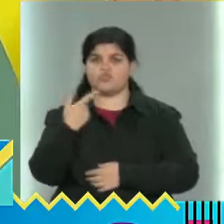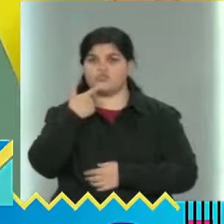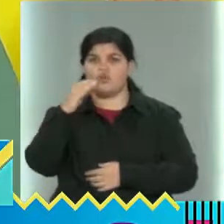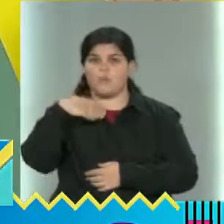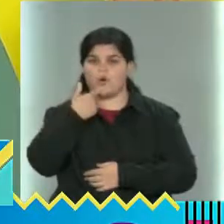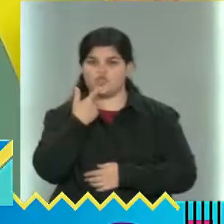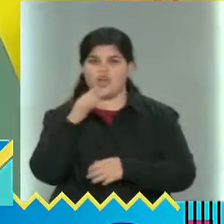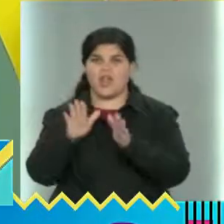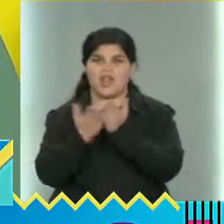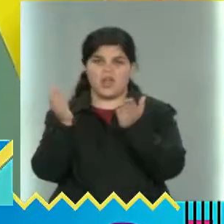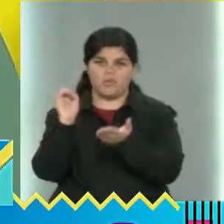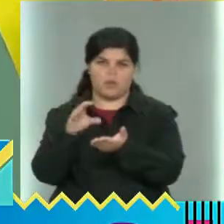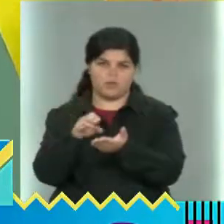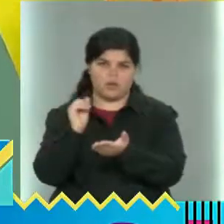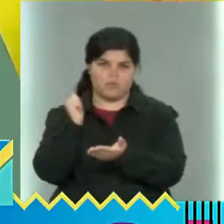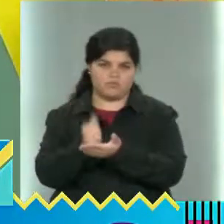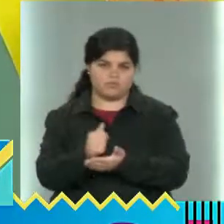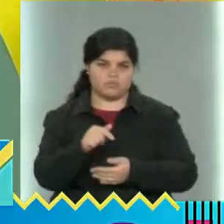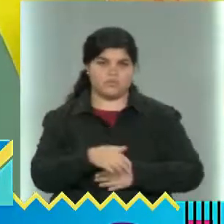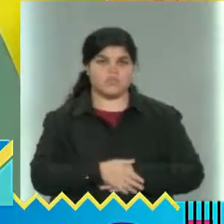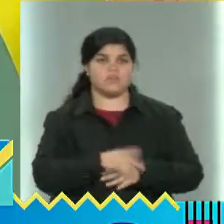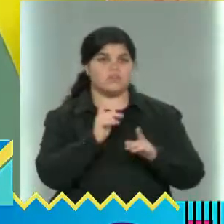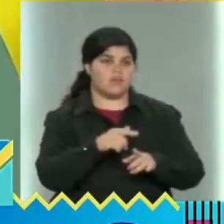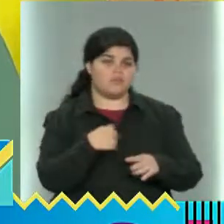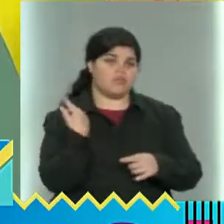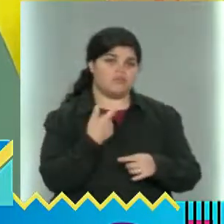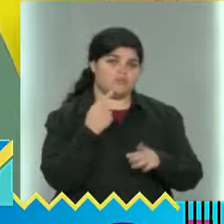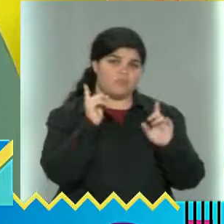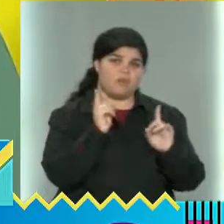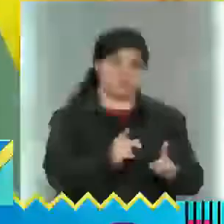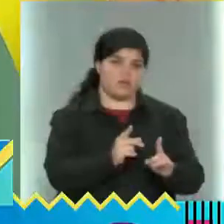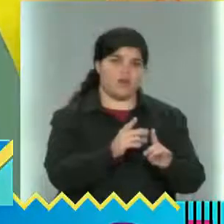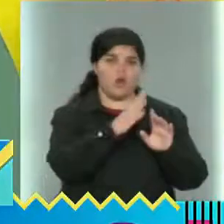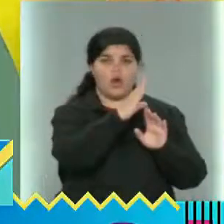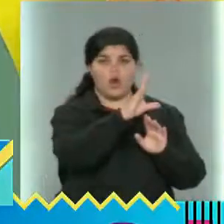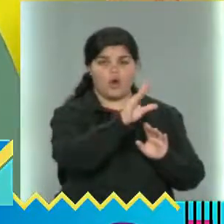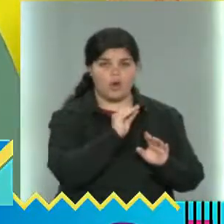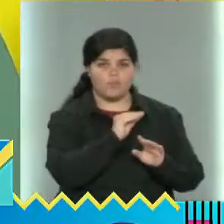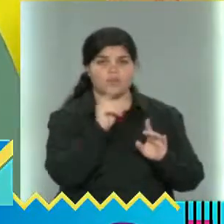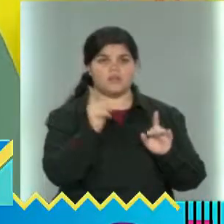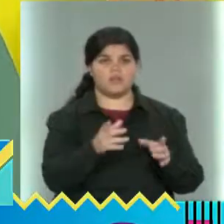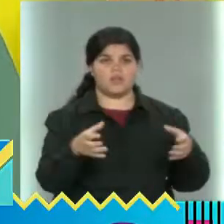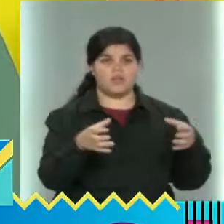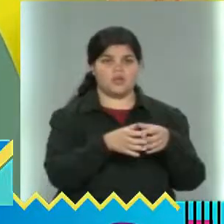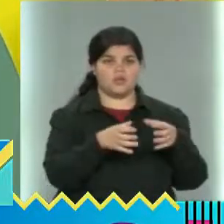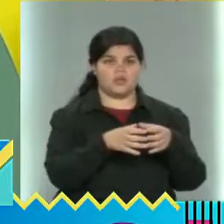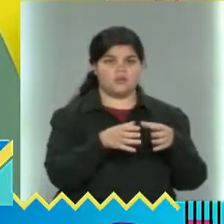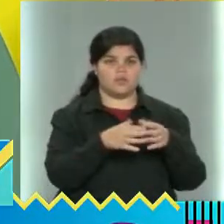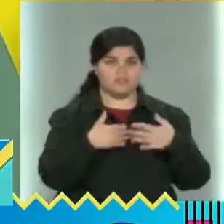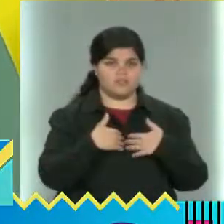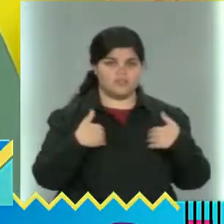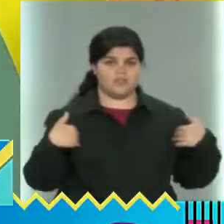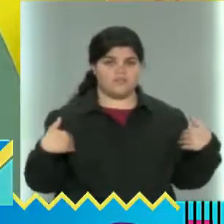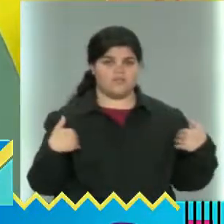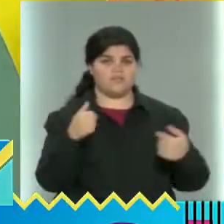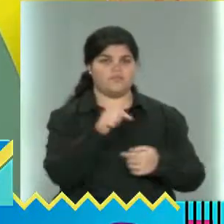esto. Algo de eso hemos seguido haciendo los que venimos detrás. En el Club Gimnasia de Esgrima, del que yo soy hincha y socio, hemos